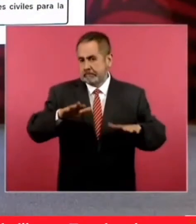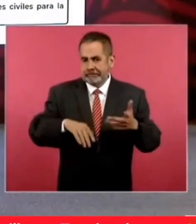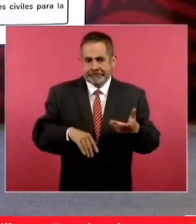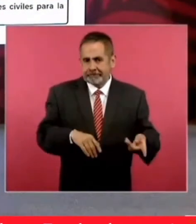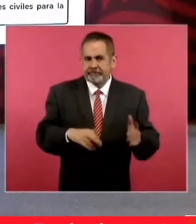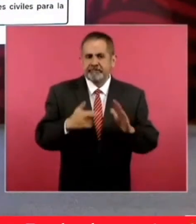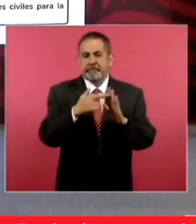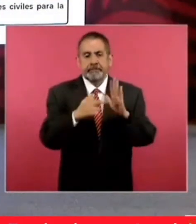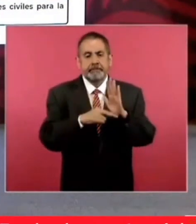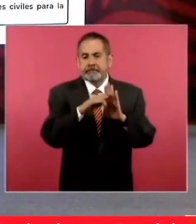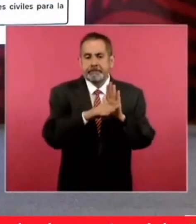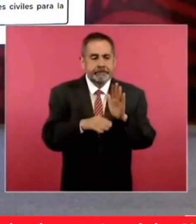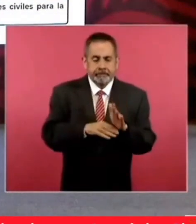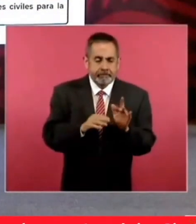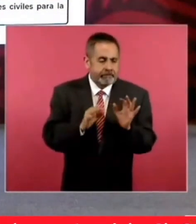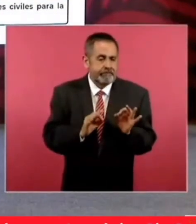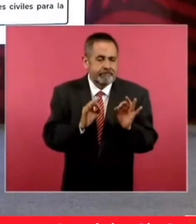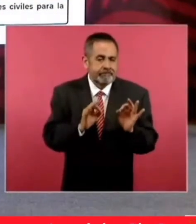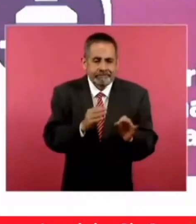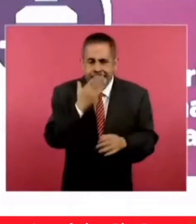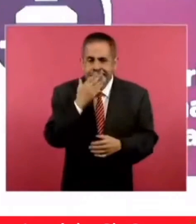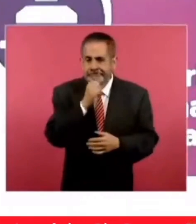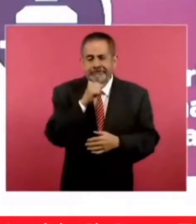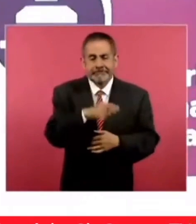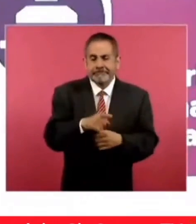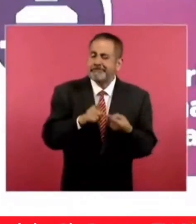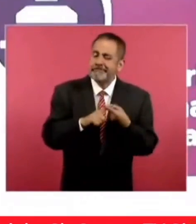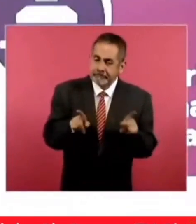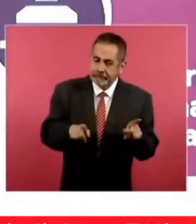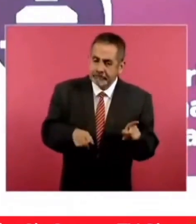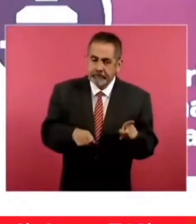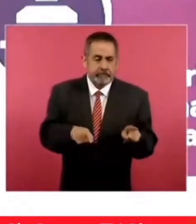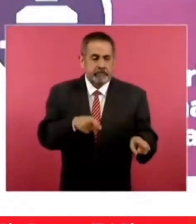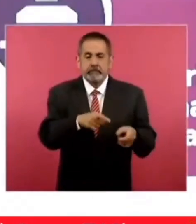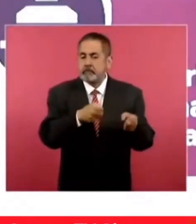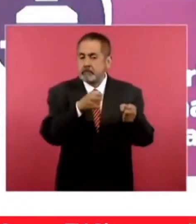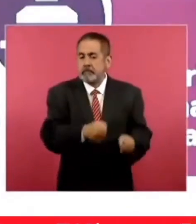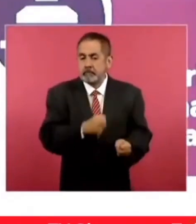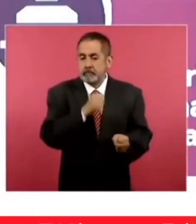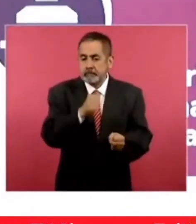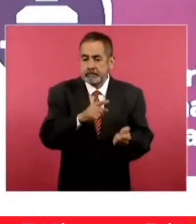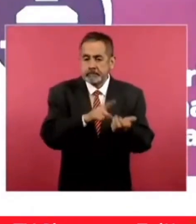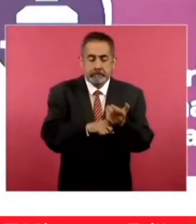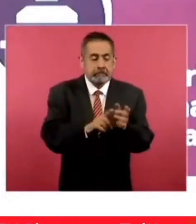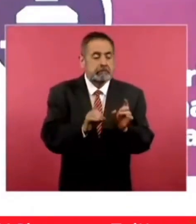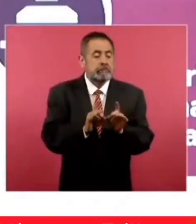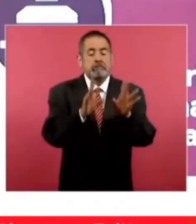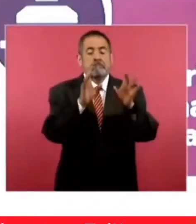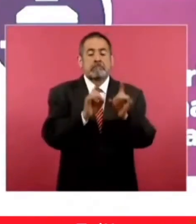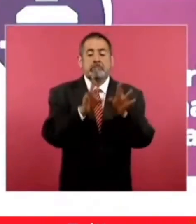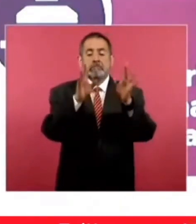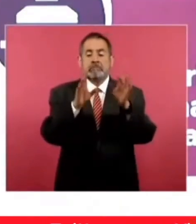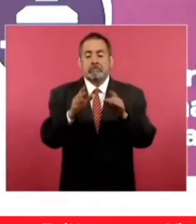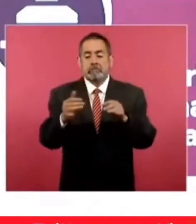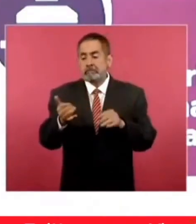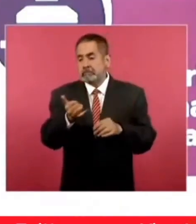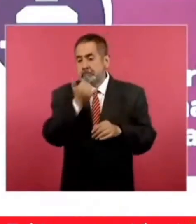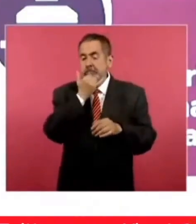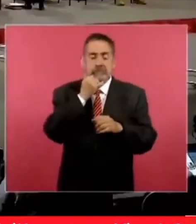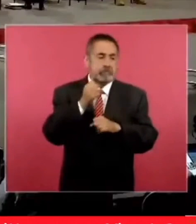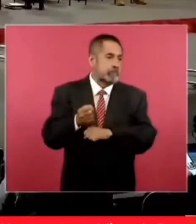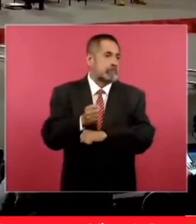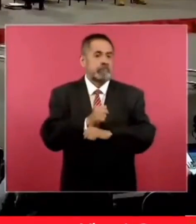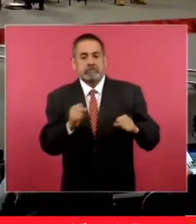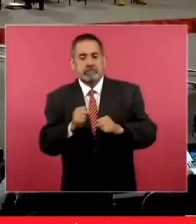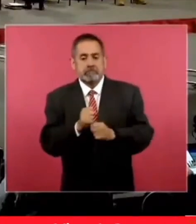esas normas es inestable y también inseguros en cuanto a a su a